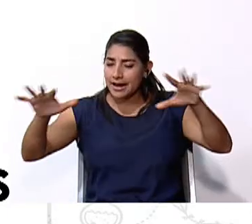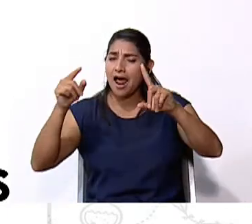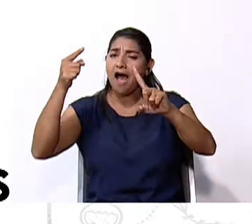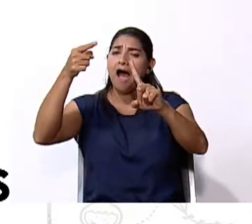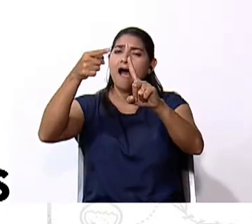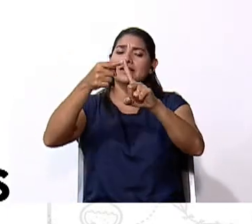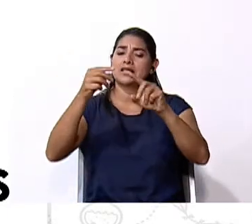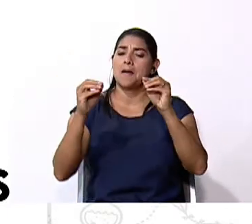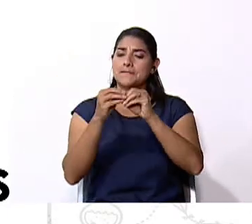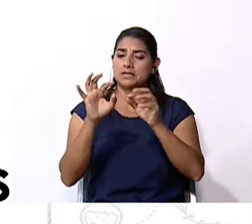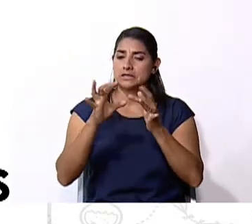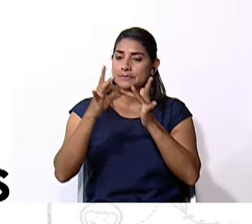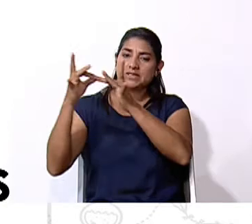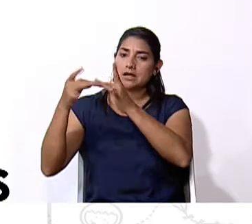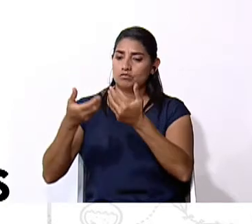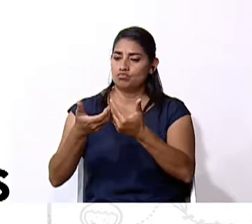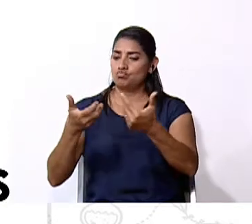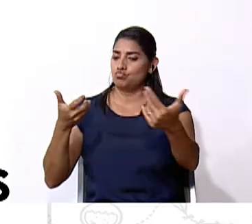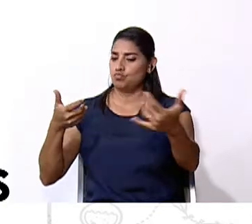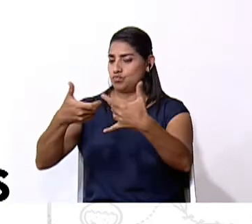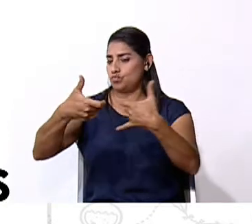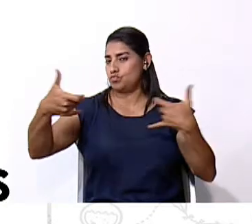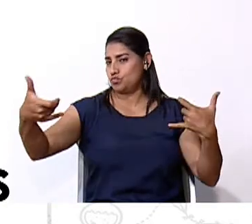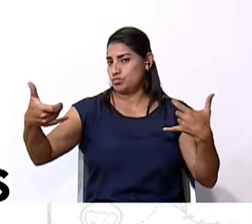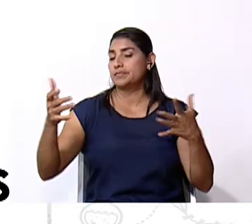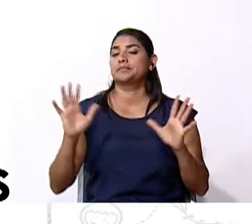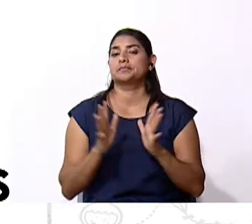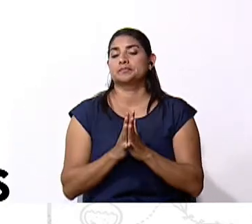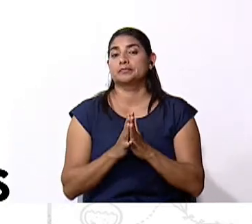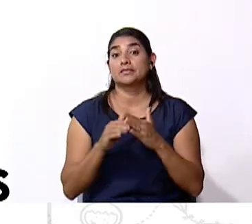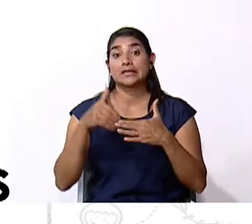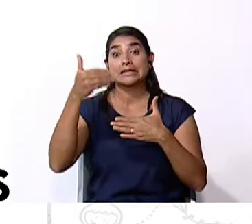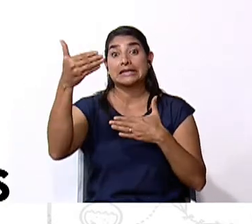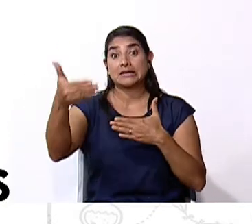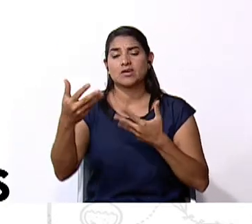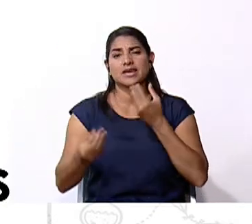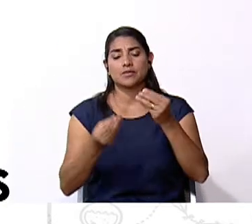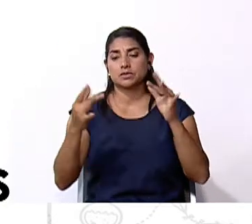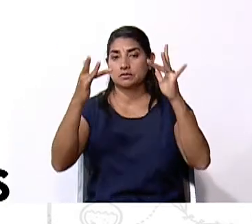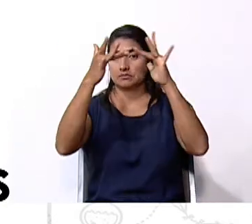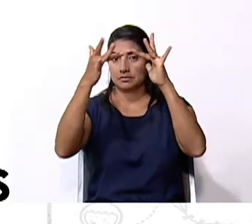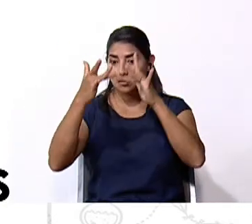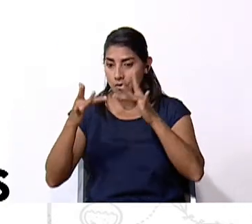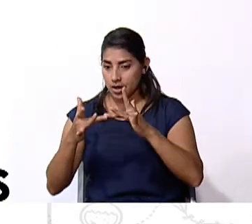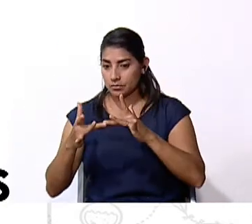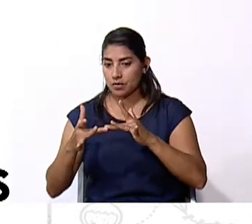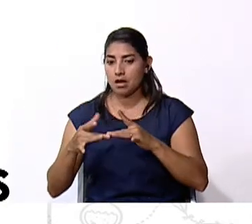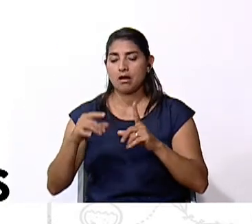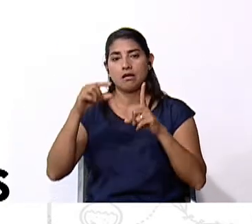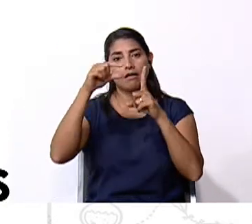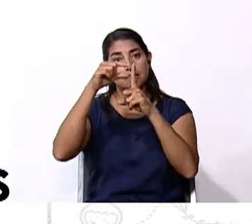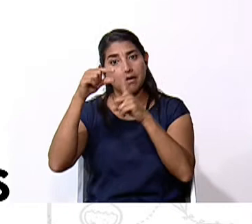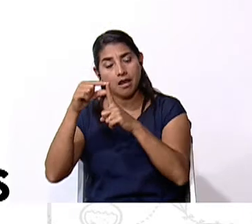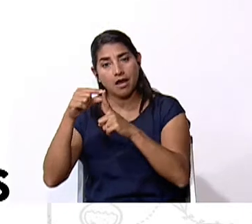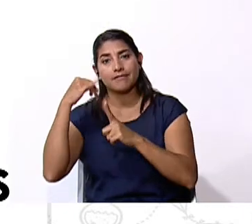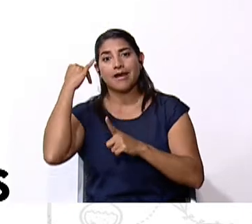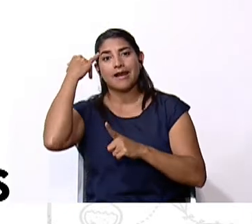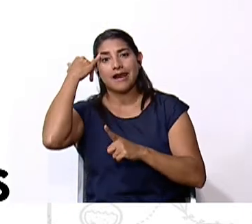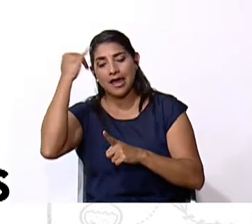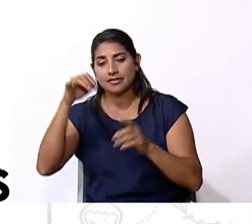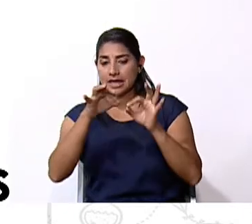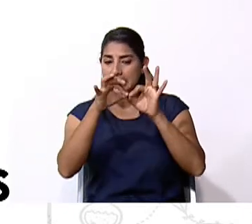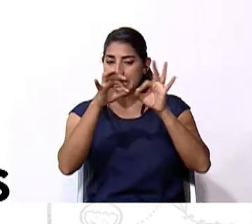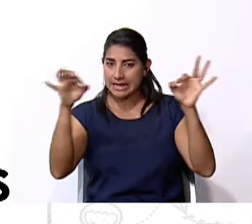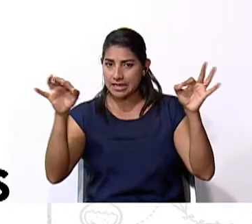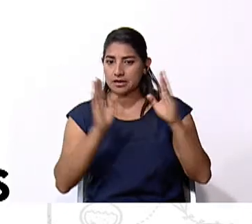hasta el más particular. Y luego vamos a conectar los conceptos mediante líneas